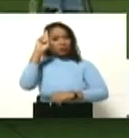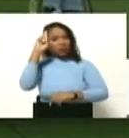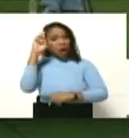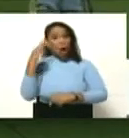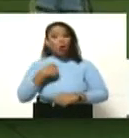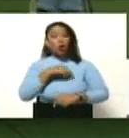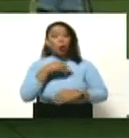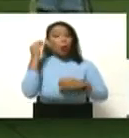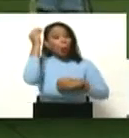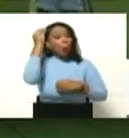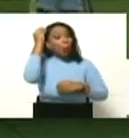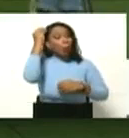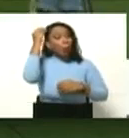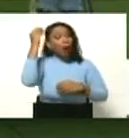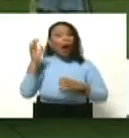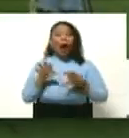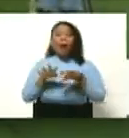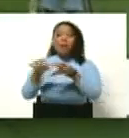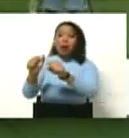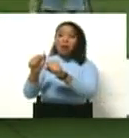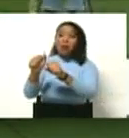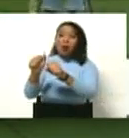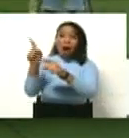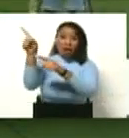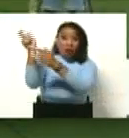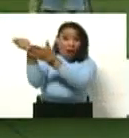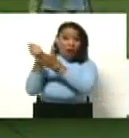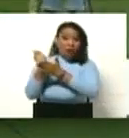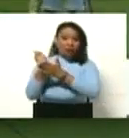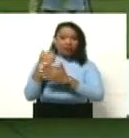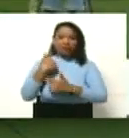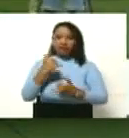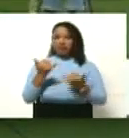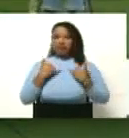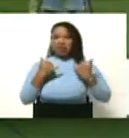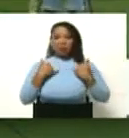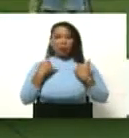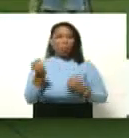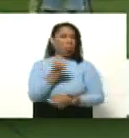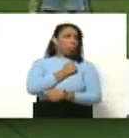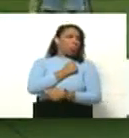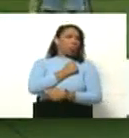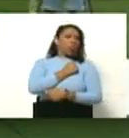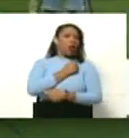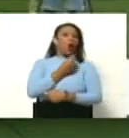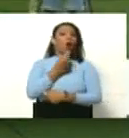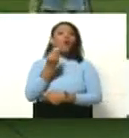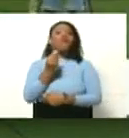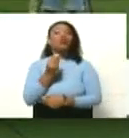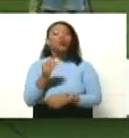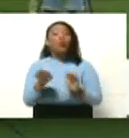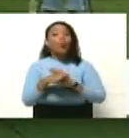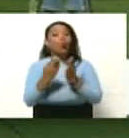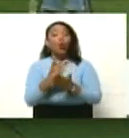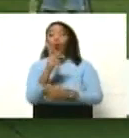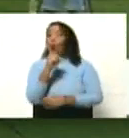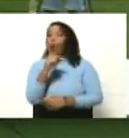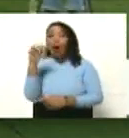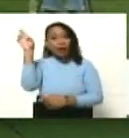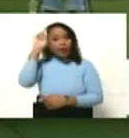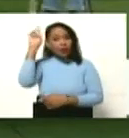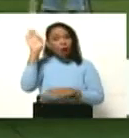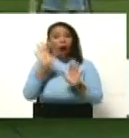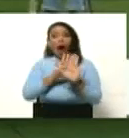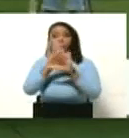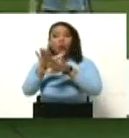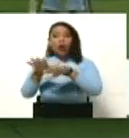nosotros pensamos que el imperialismo nos va a ayudar, ya estamos derrotados. La juventud en el mundo no tiene razones para apoyar